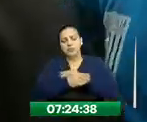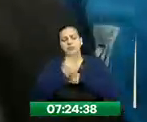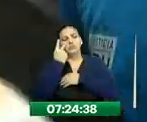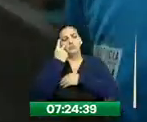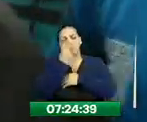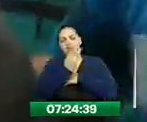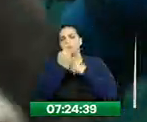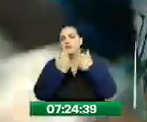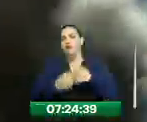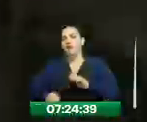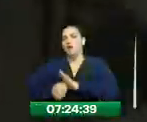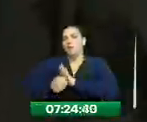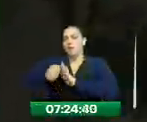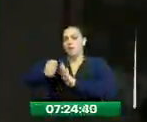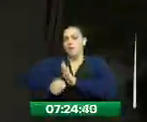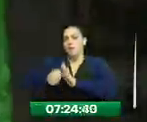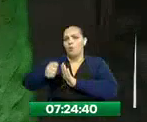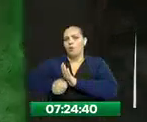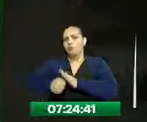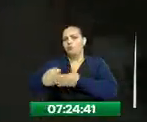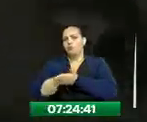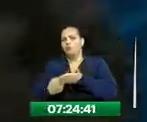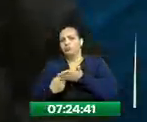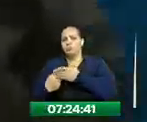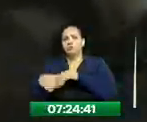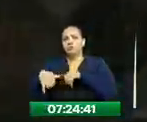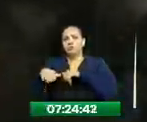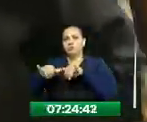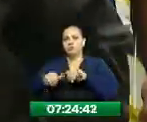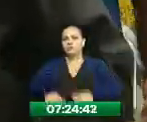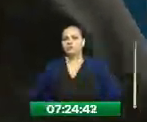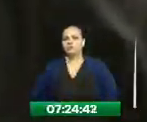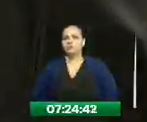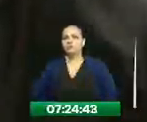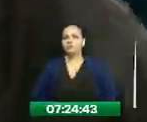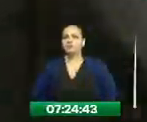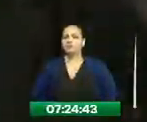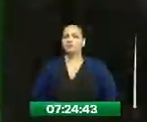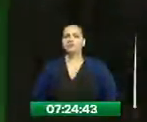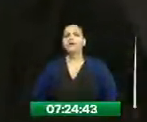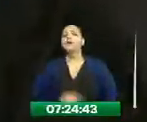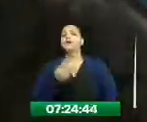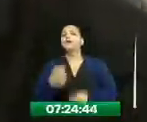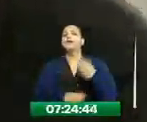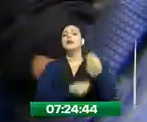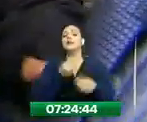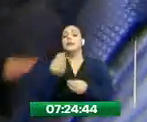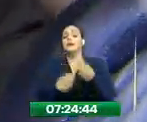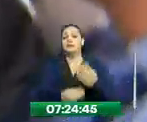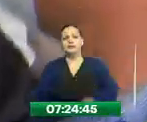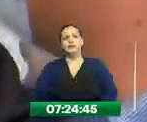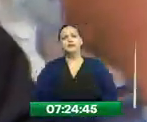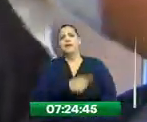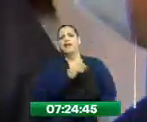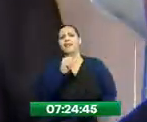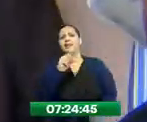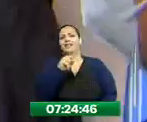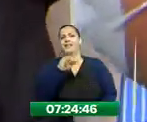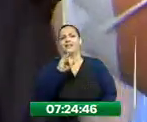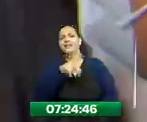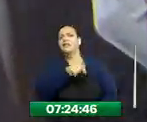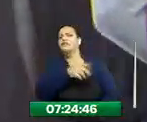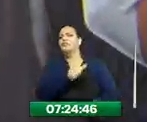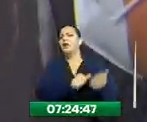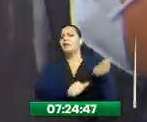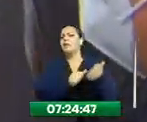juicio. En el caso de las pruebas de descargo que presentó, ¿qué viene ahora? Ah, de lo del hermano, del hermano. Ya está la defensa. Voy